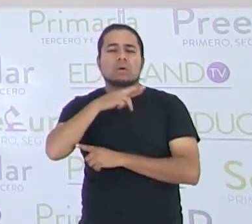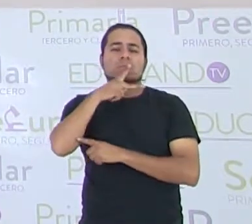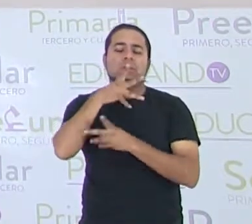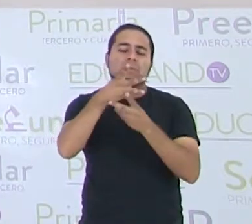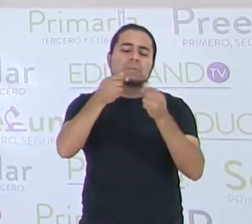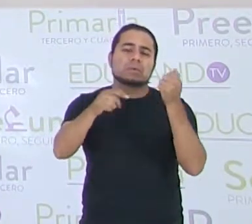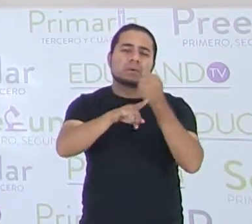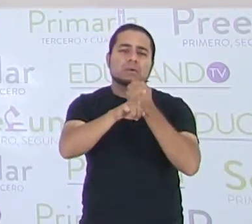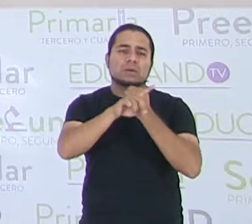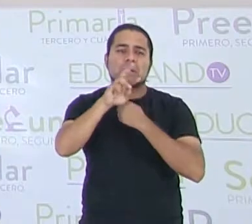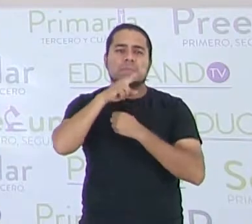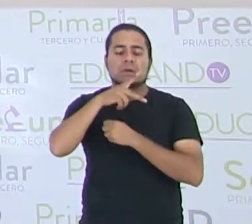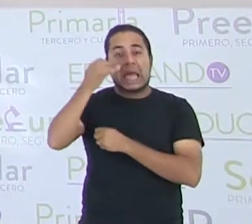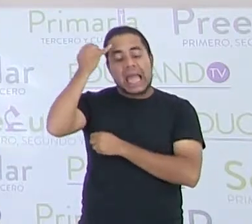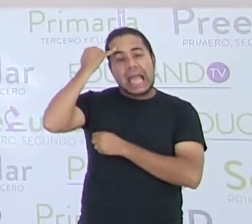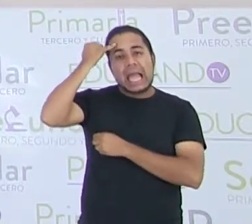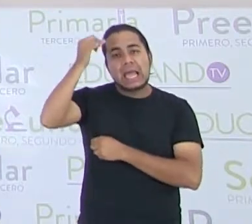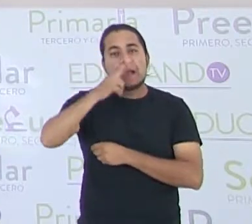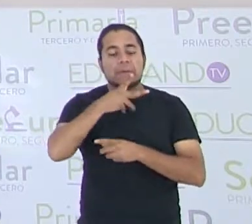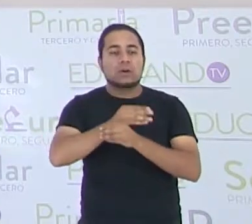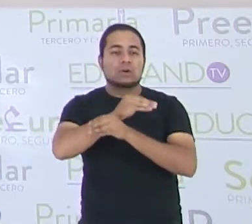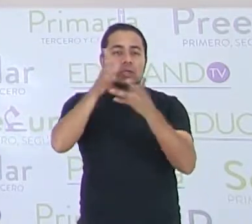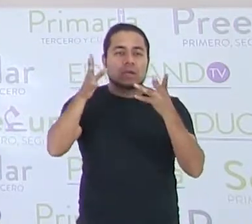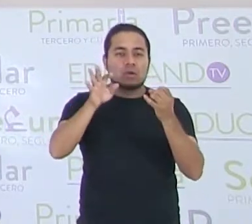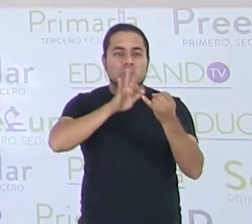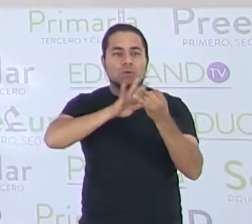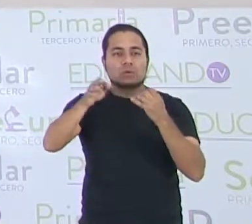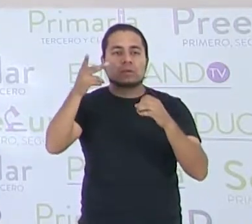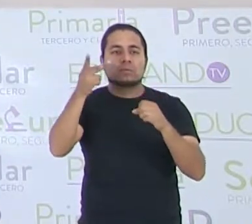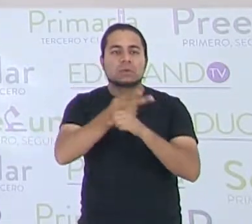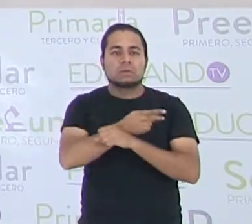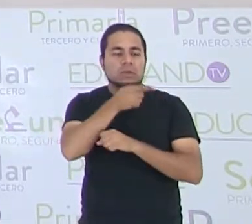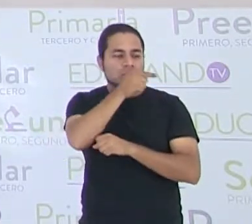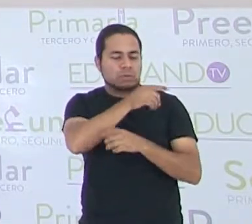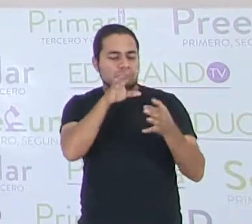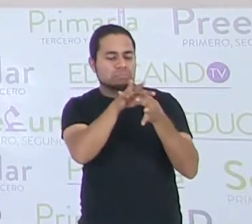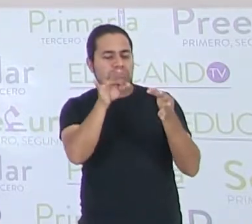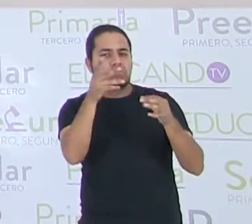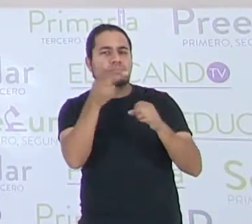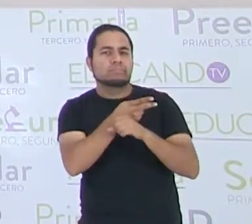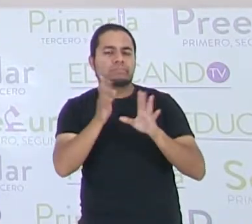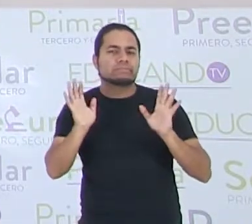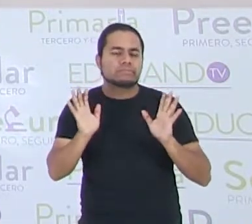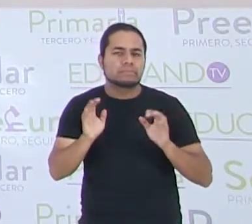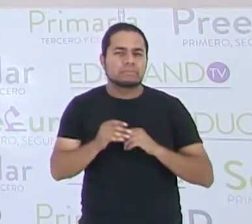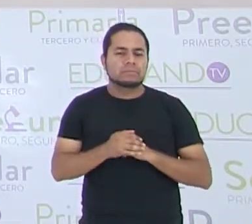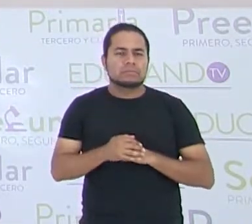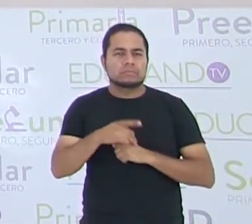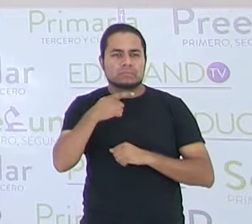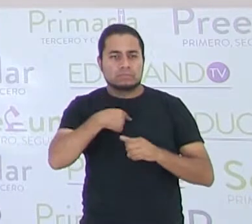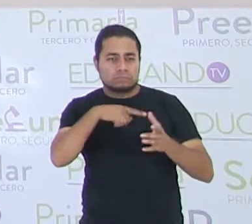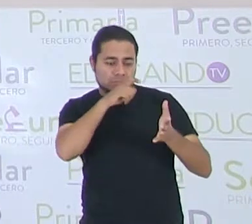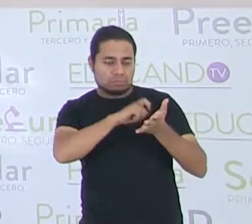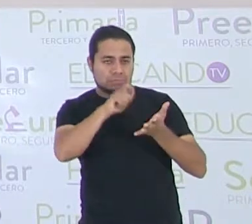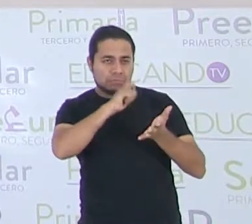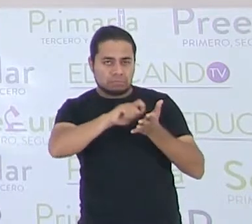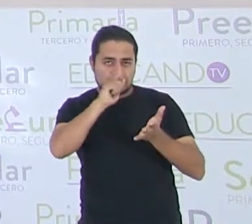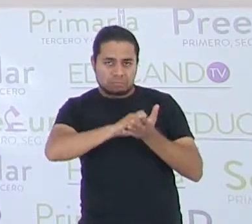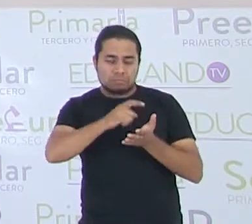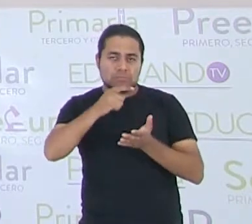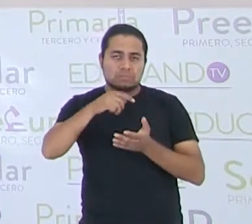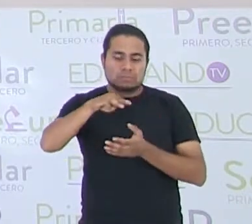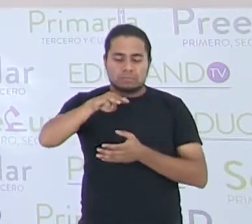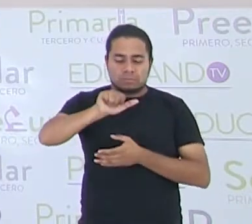conflicto de una manera creativa. Finalmente, ¿qué creen que pasa en este relato? Pues vamos a escribir que Max